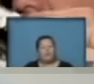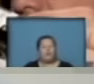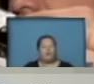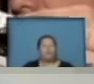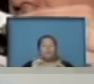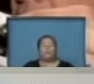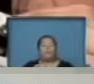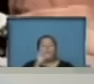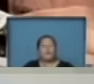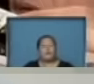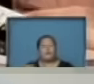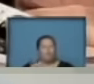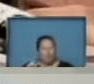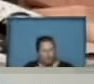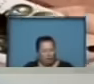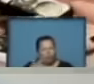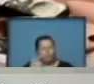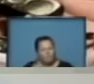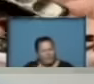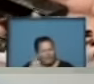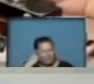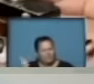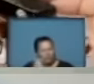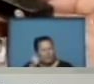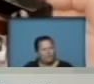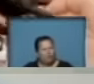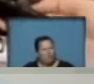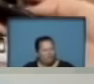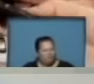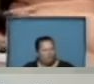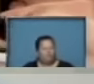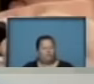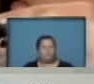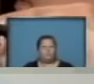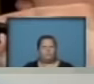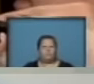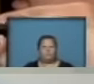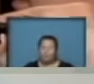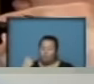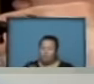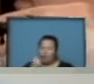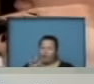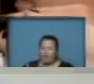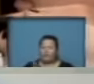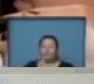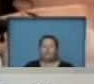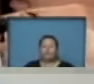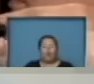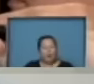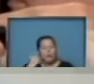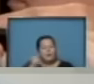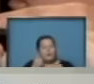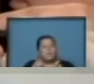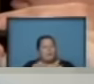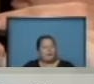se suspendiera el escrutinio provisorio. Mire cuál es la importancia que le asignaban a las cosas y qué importancia tenían en términos de la valoración de